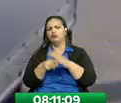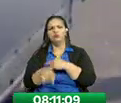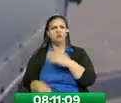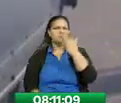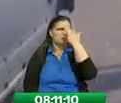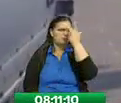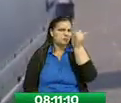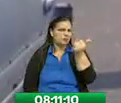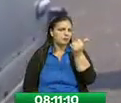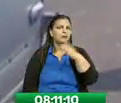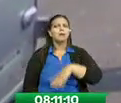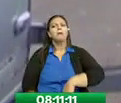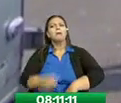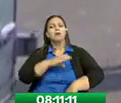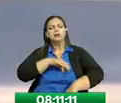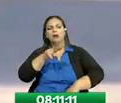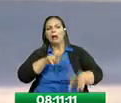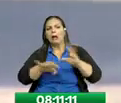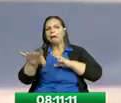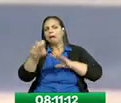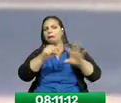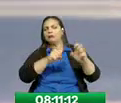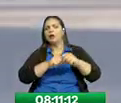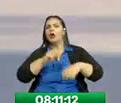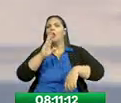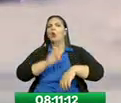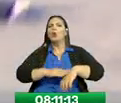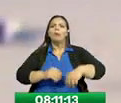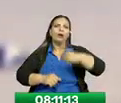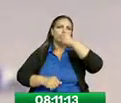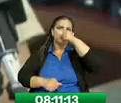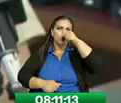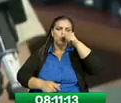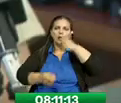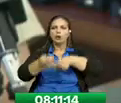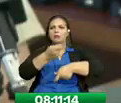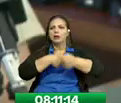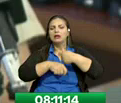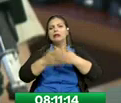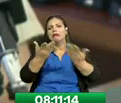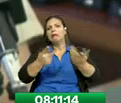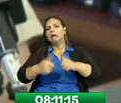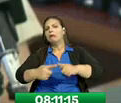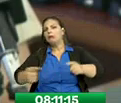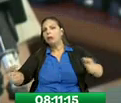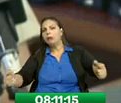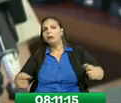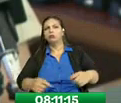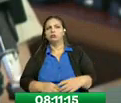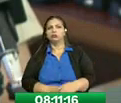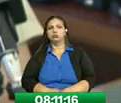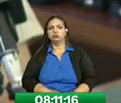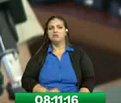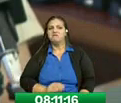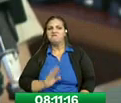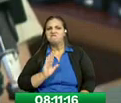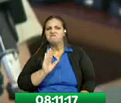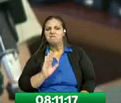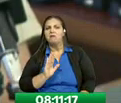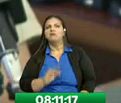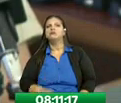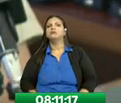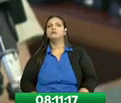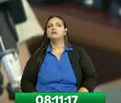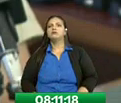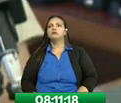hipótesis: disputa de territorio entre bandas, lucha de poder y venganza. Están ligados a esta